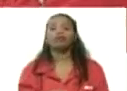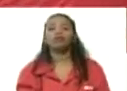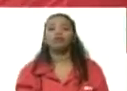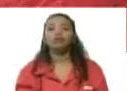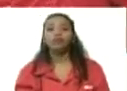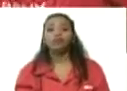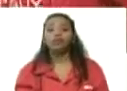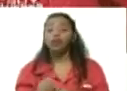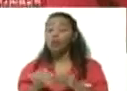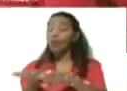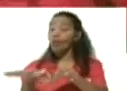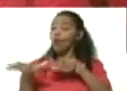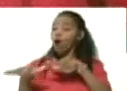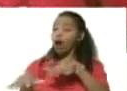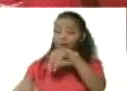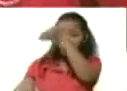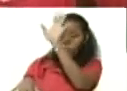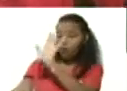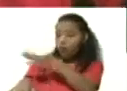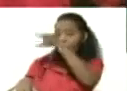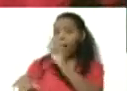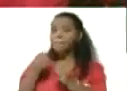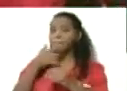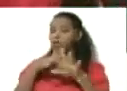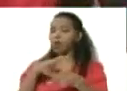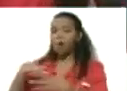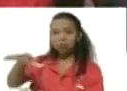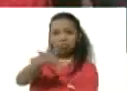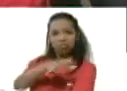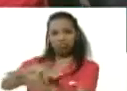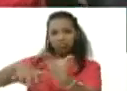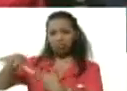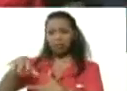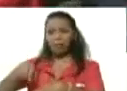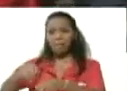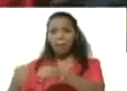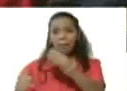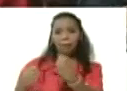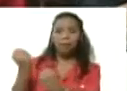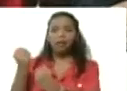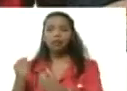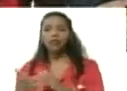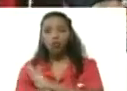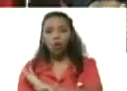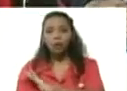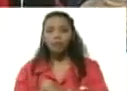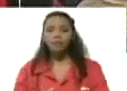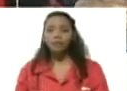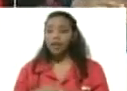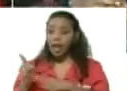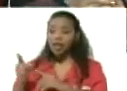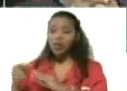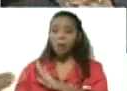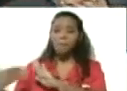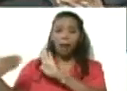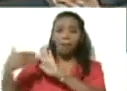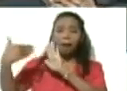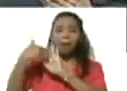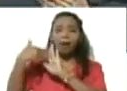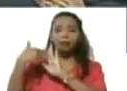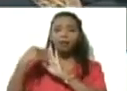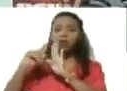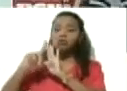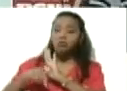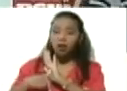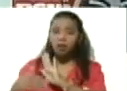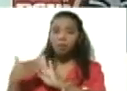en una joyería, una cosa de esa, ¿no? Destrozando cada movimiento, y ellos atacan, luego que